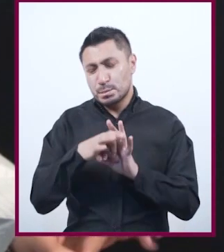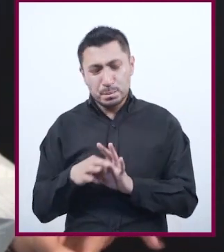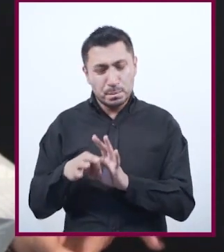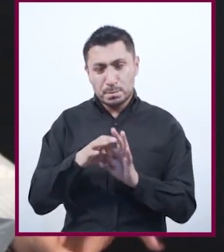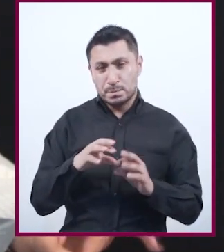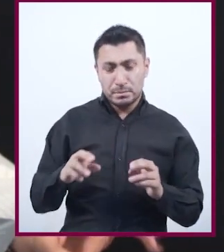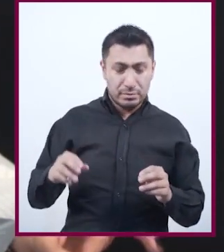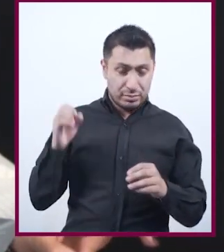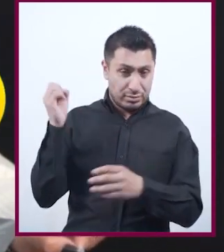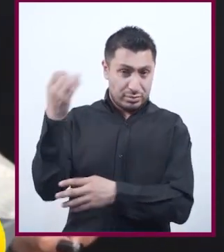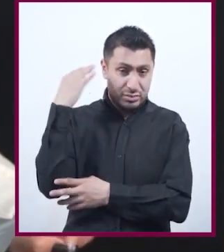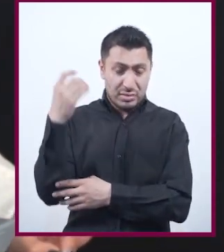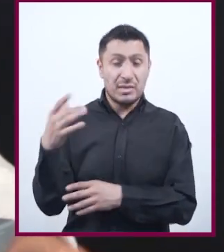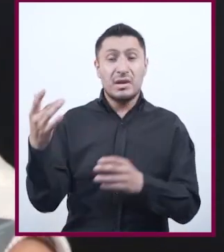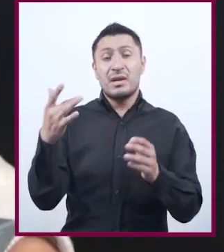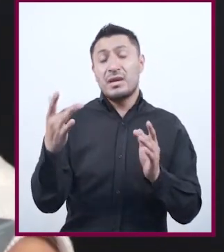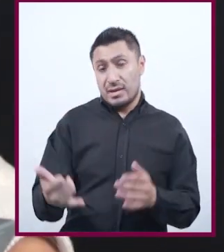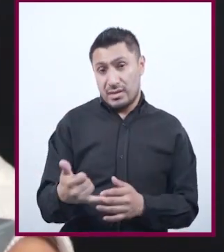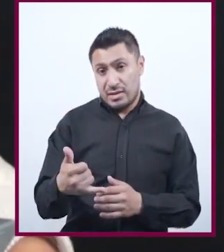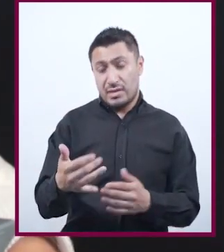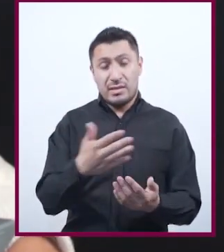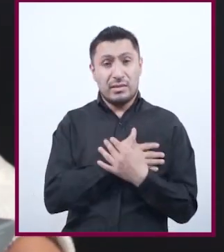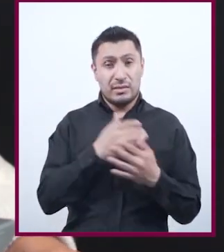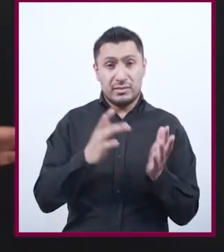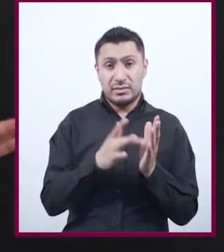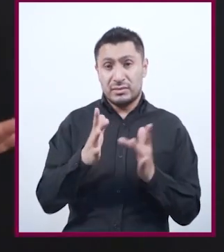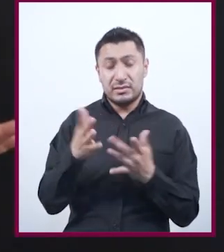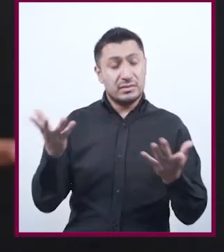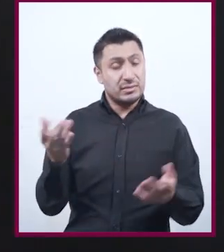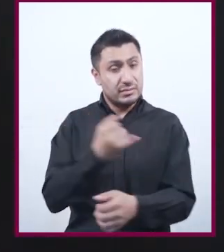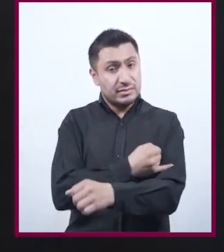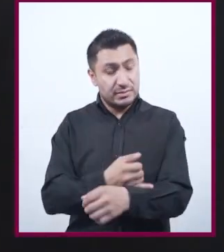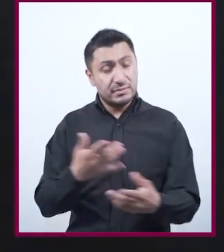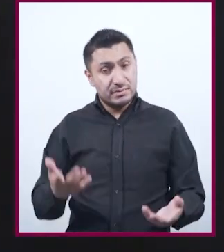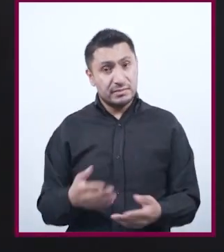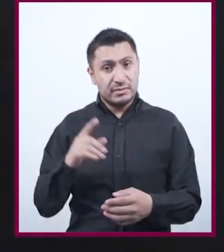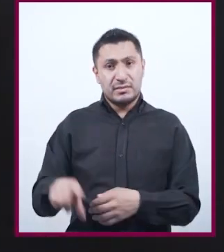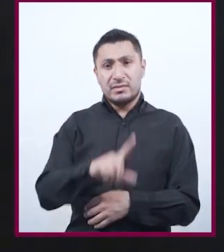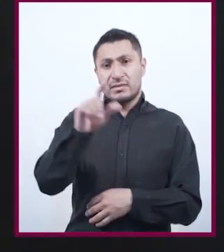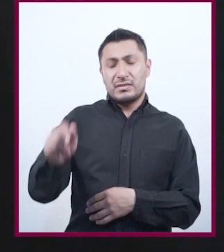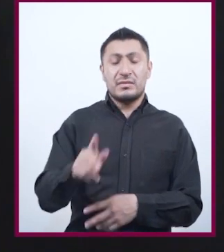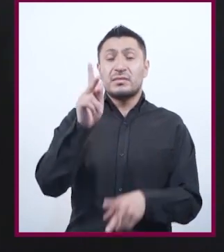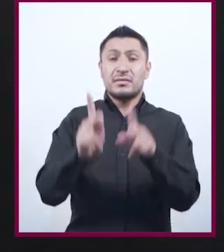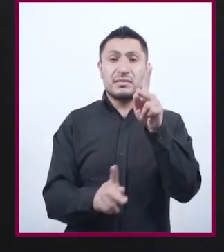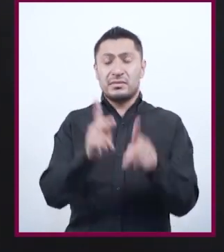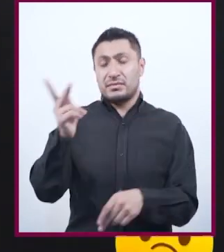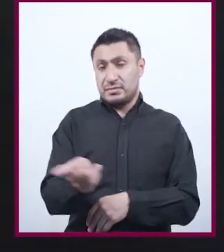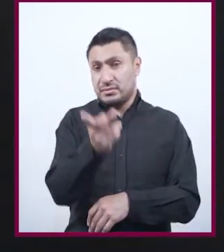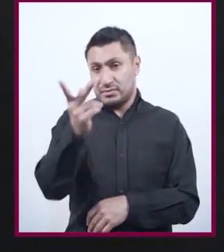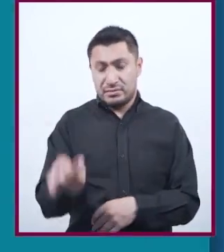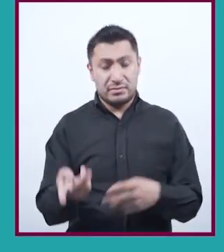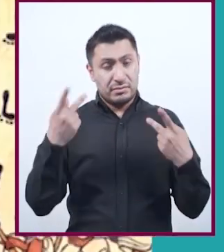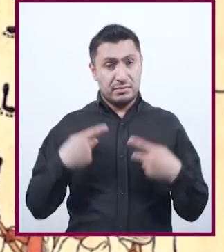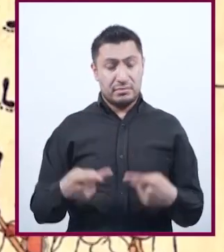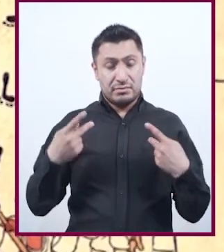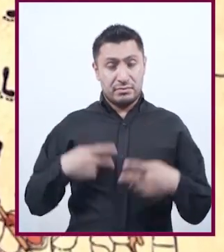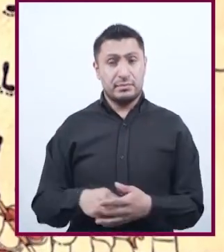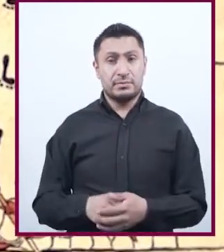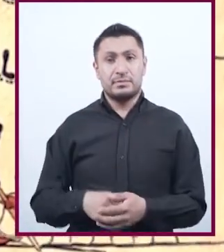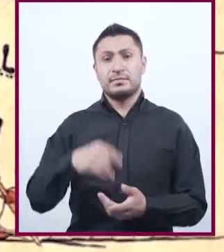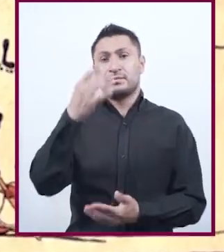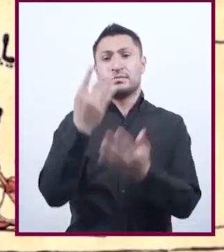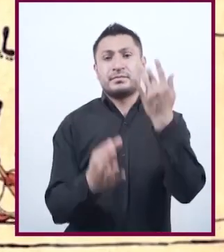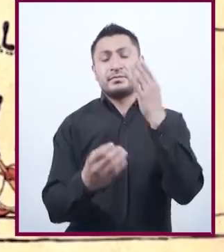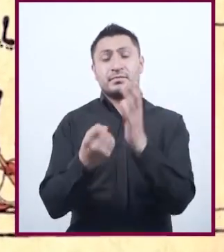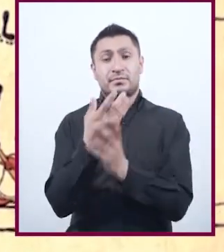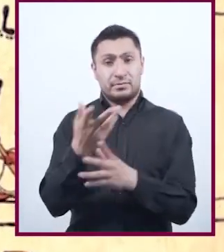relación entre esta ceremonia y la pasión de Cristo de Iztapalapa? Más adelante se lo podremos consultar a un experto. A través del